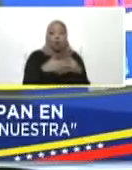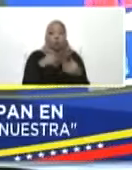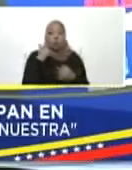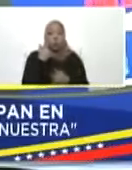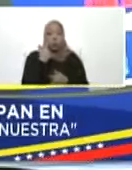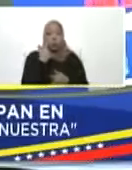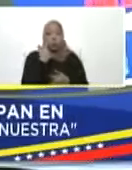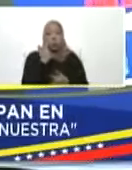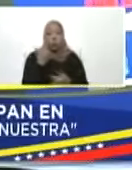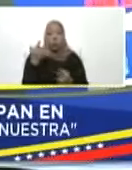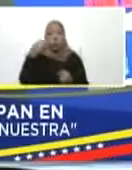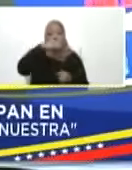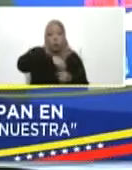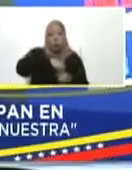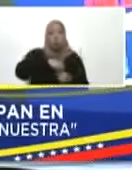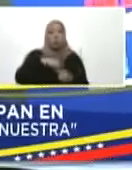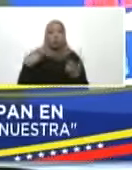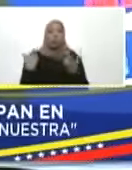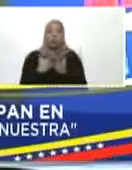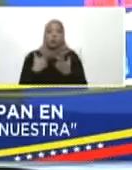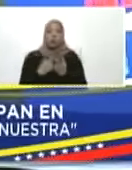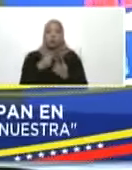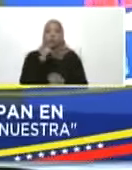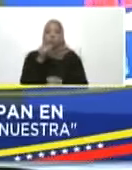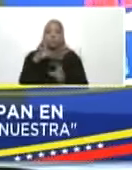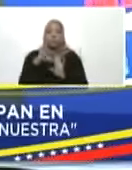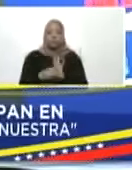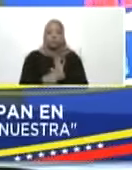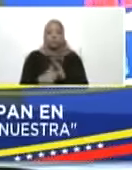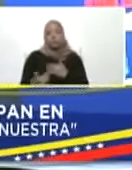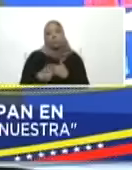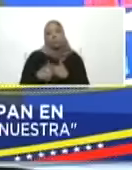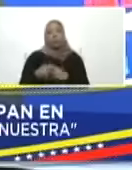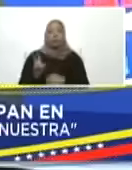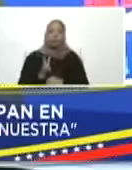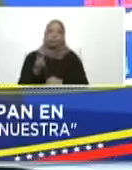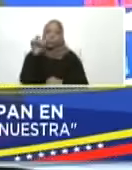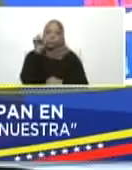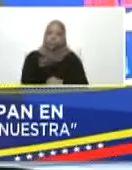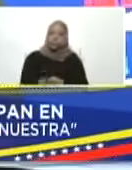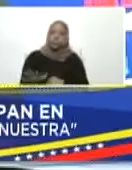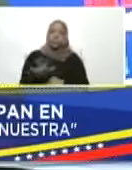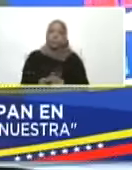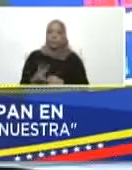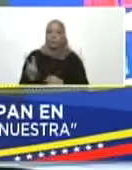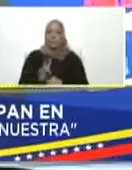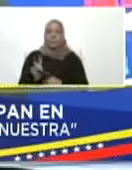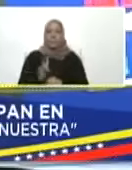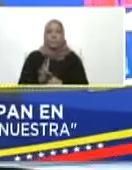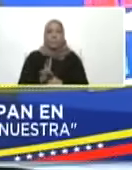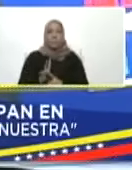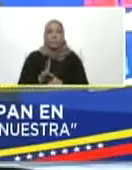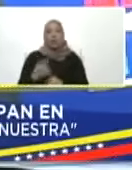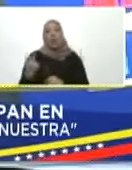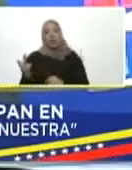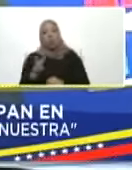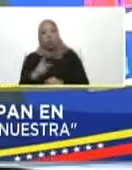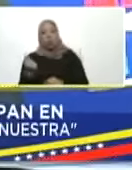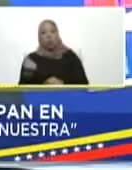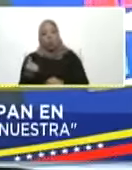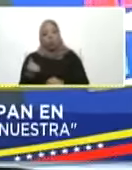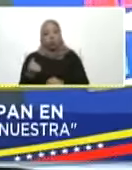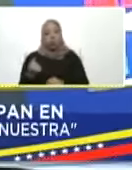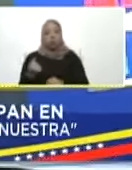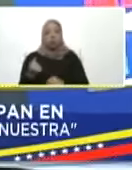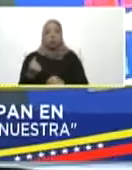para perpetrar el más brutal robo en contra del pueblo de Venezuela, de los activos de Venezuela, para